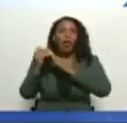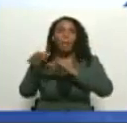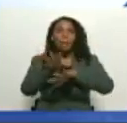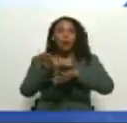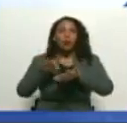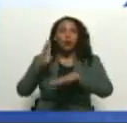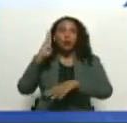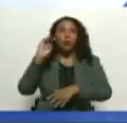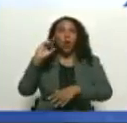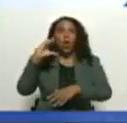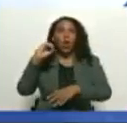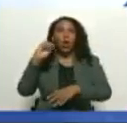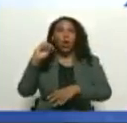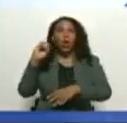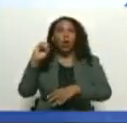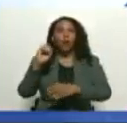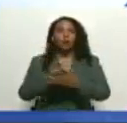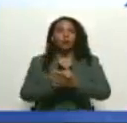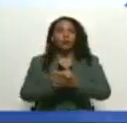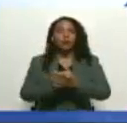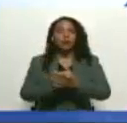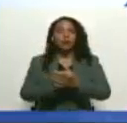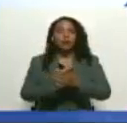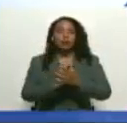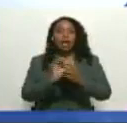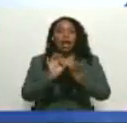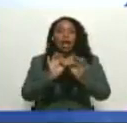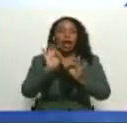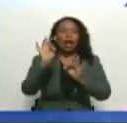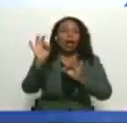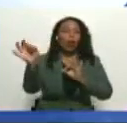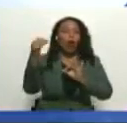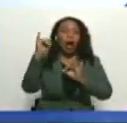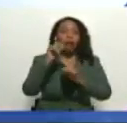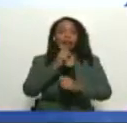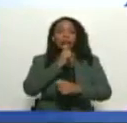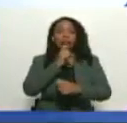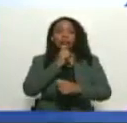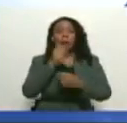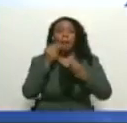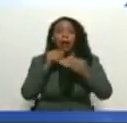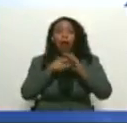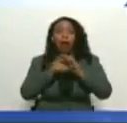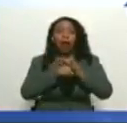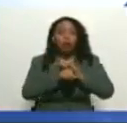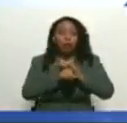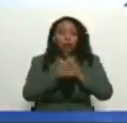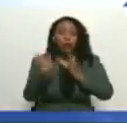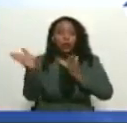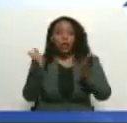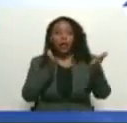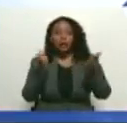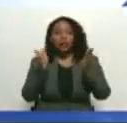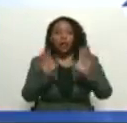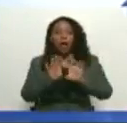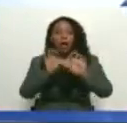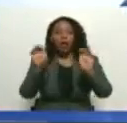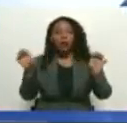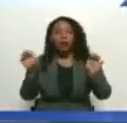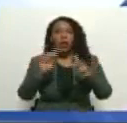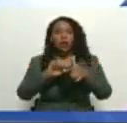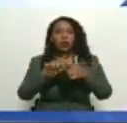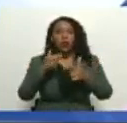Boconó aislada, en la cual tiene serias dificultades para el acceso a los servicios y a la educación.